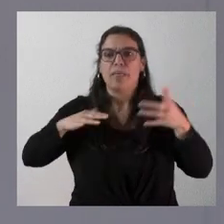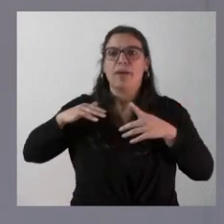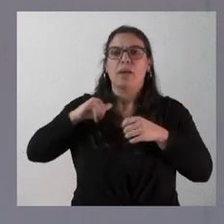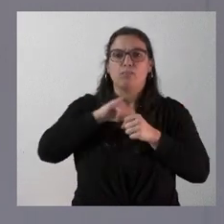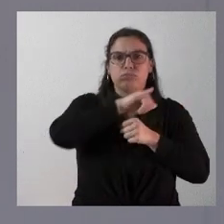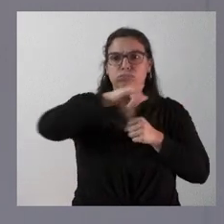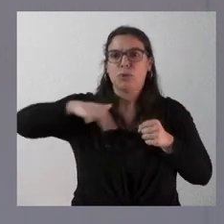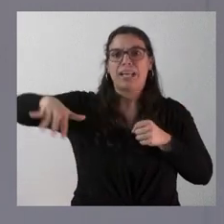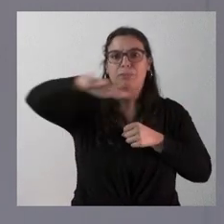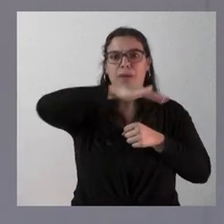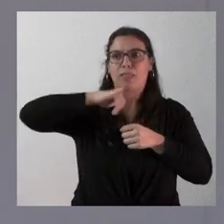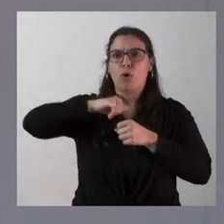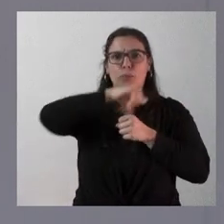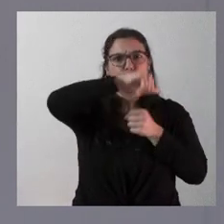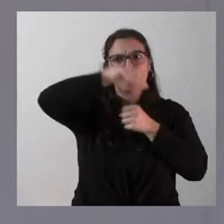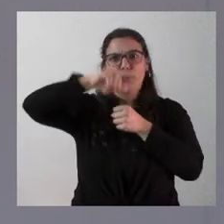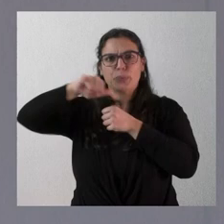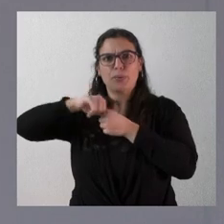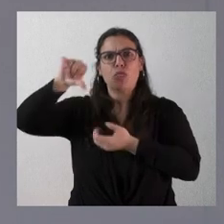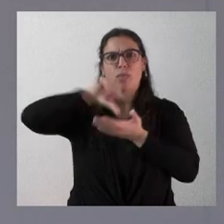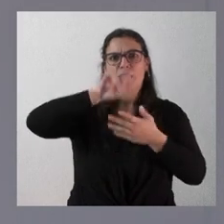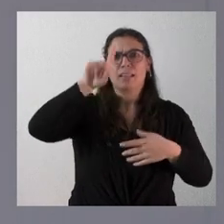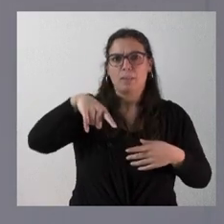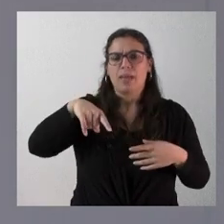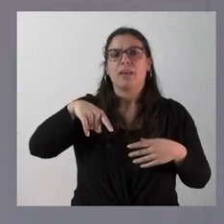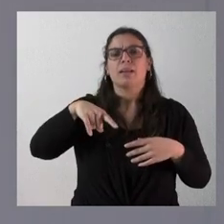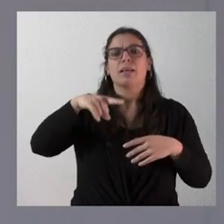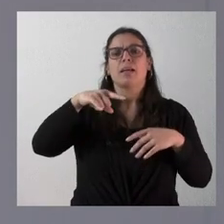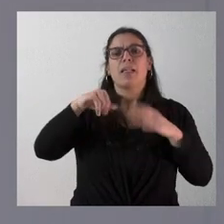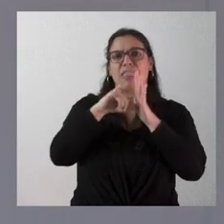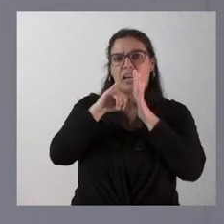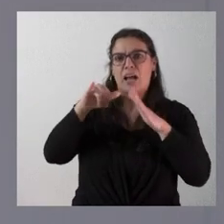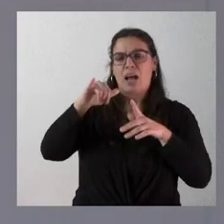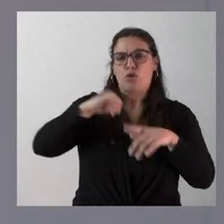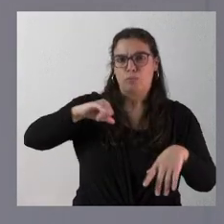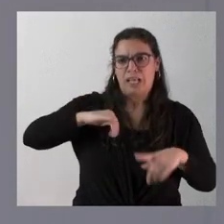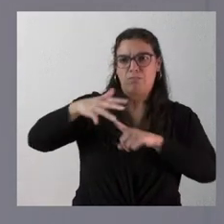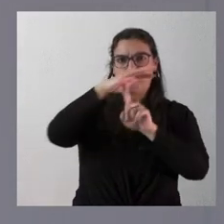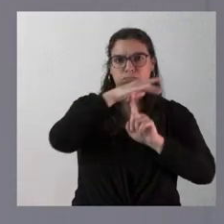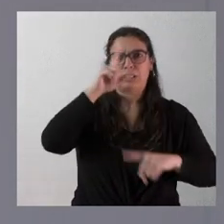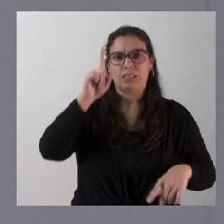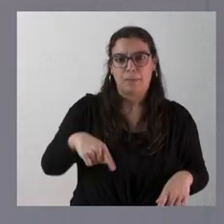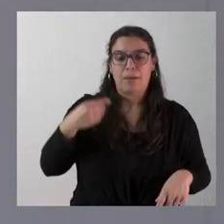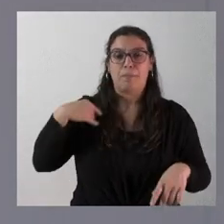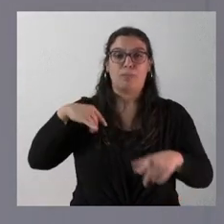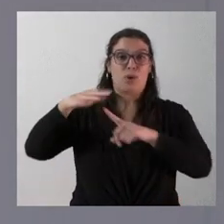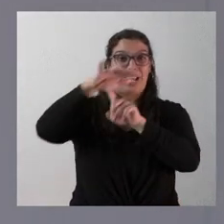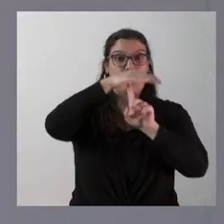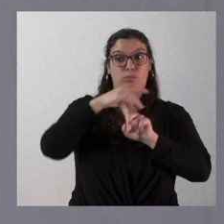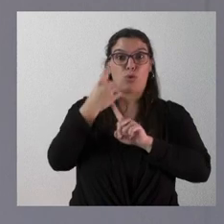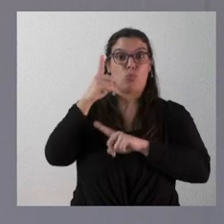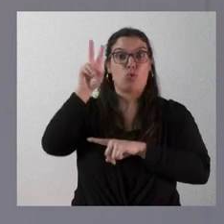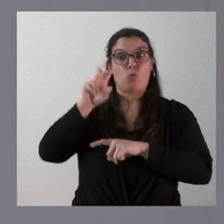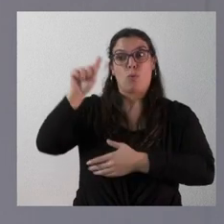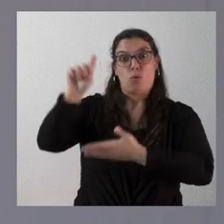mayores espacios también en zonas urbanas también cerca de los hospitales esto nuevo helicóptero que se contrata